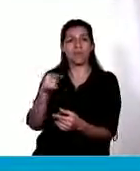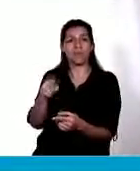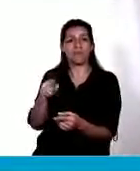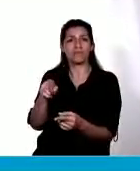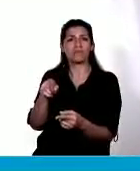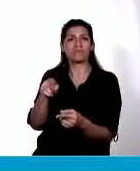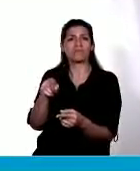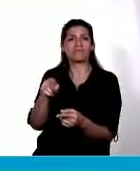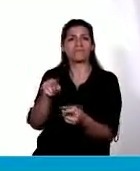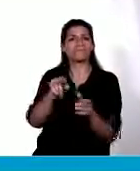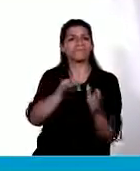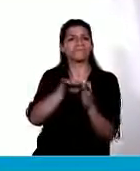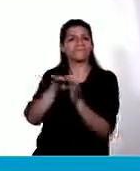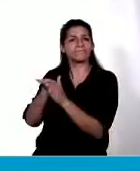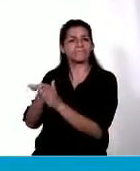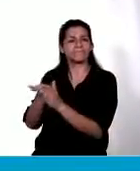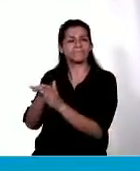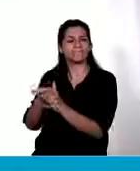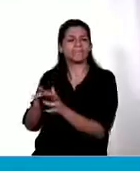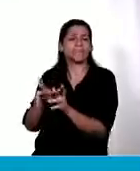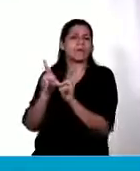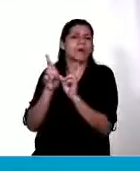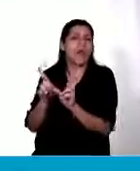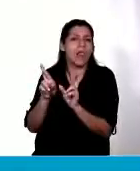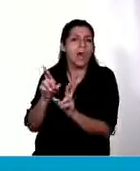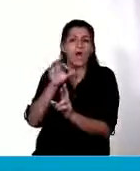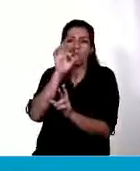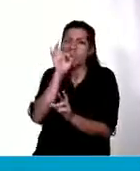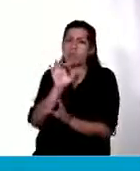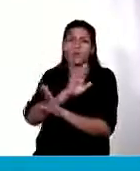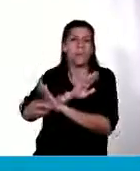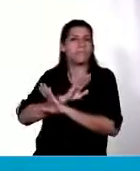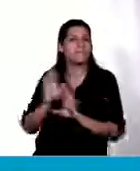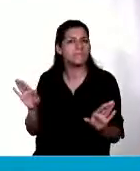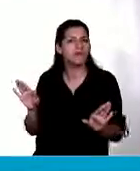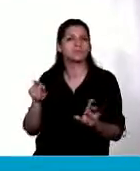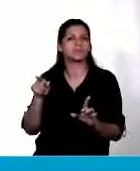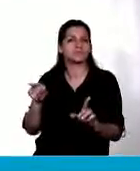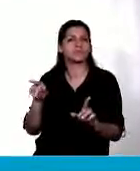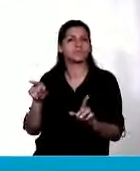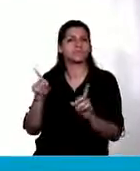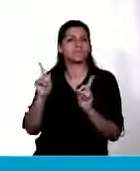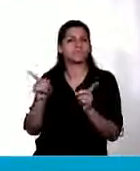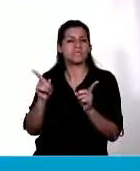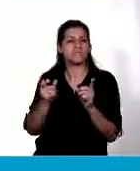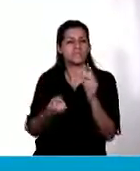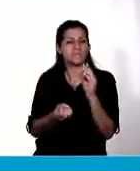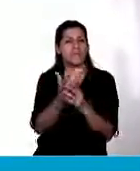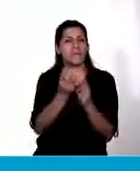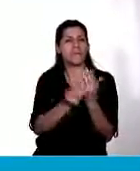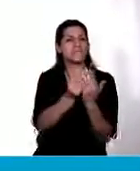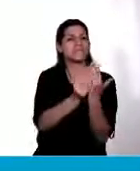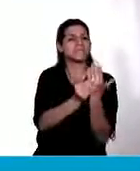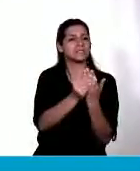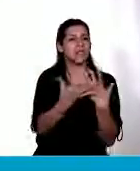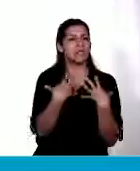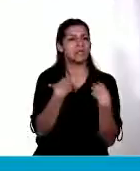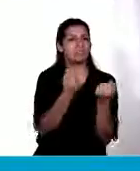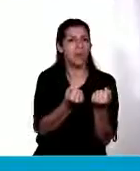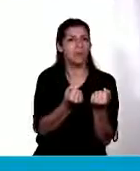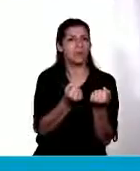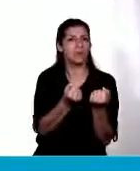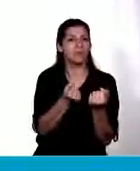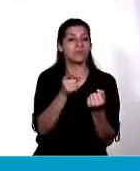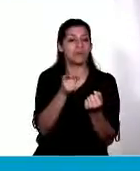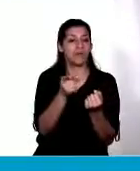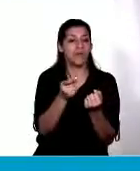lado, y esperemos que nunca más vuelva a ocurrir en la historia, los ministerios de salud. El Ministerio de Salud a